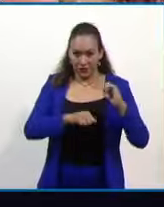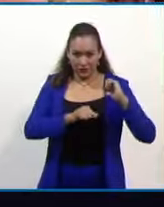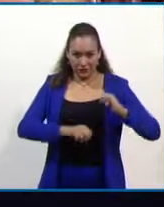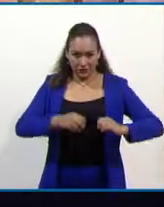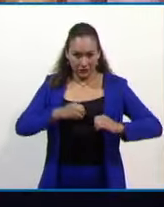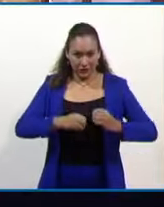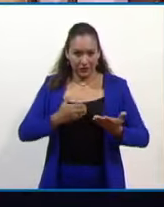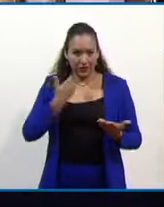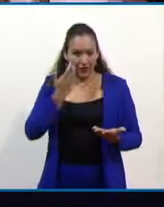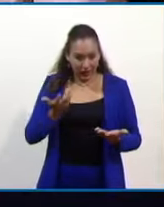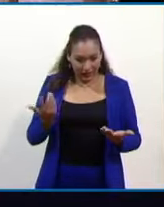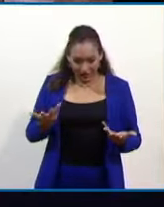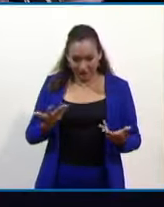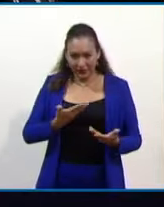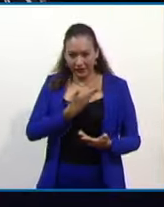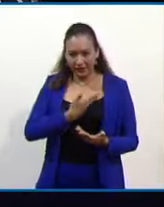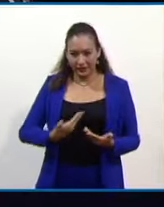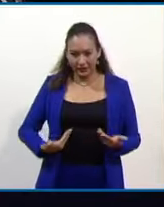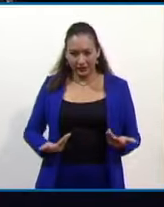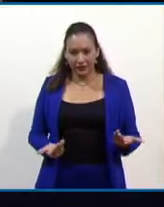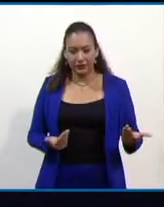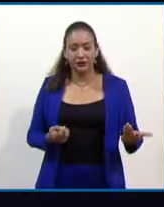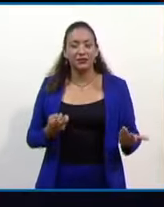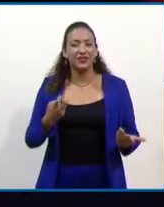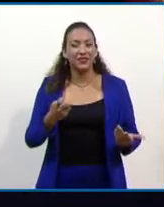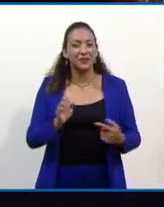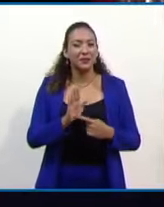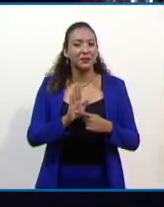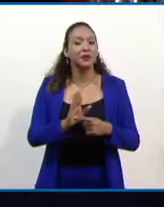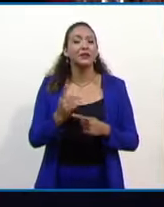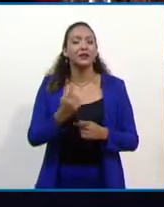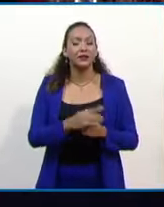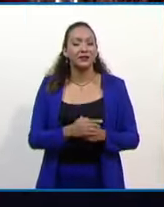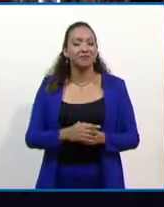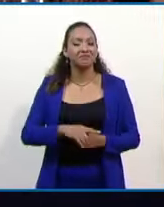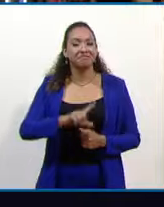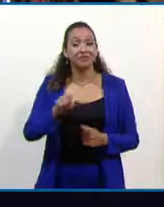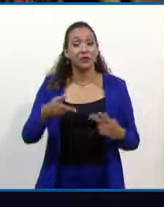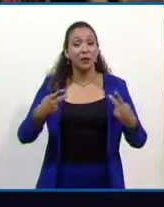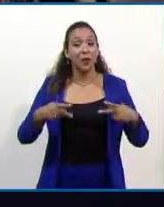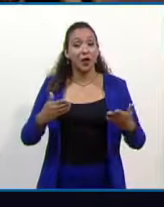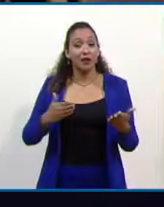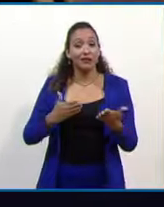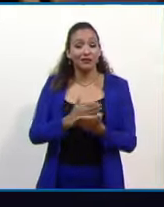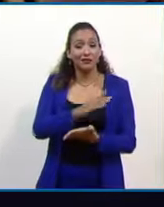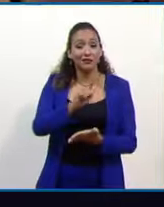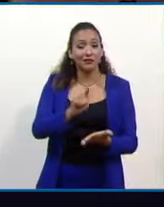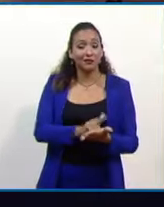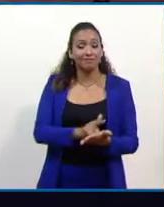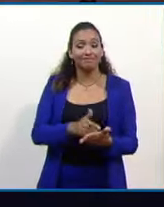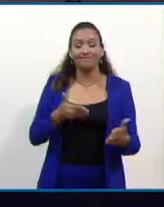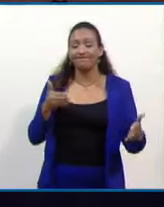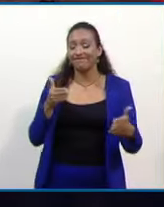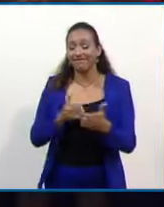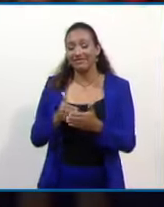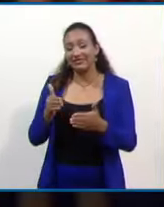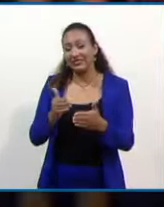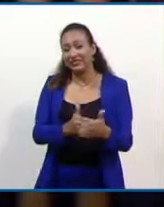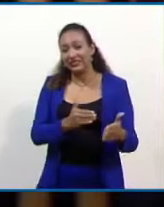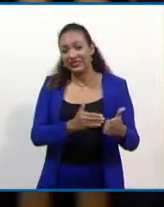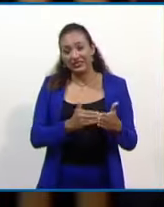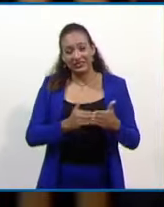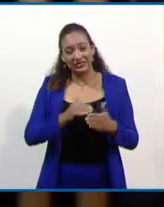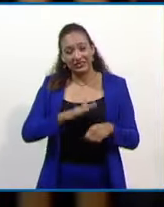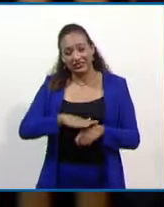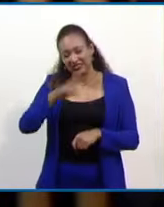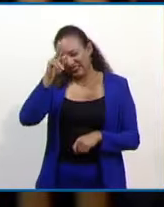va a acentuar la falta de acceso de los más débiles al sistema de justicia, no